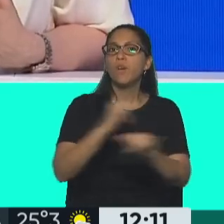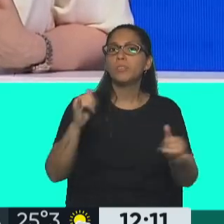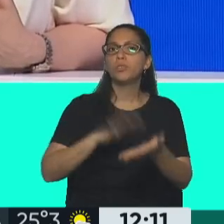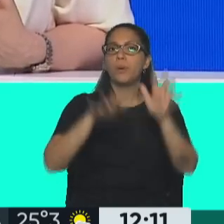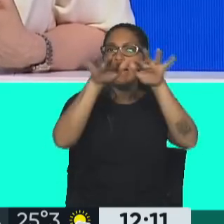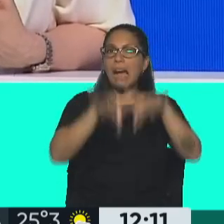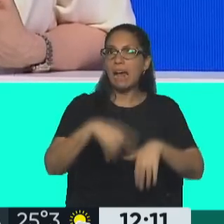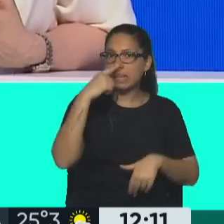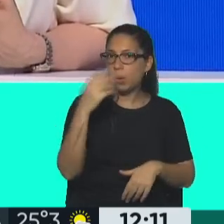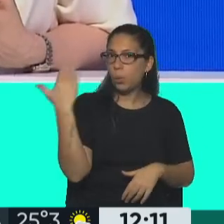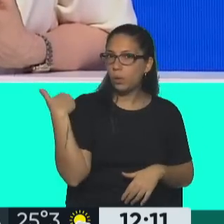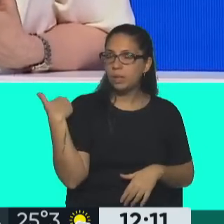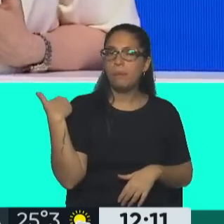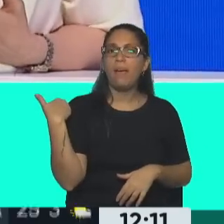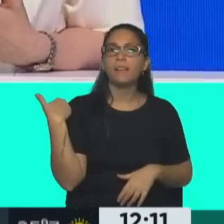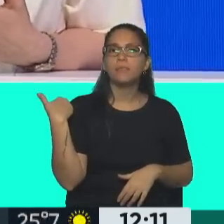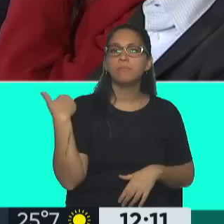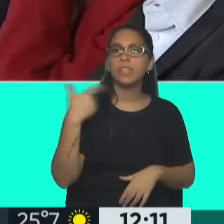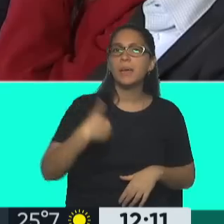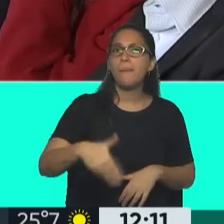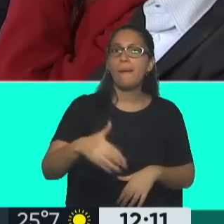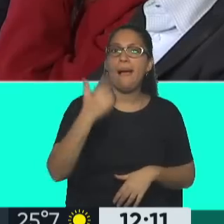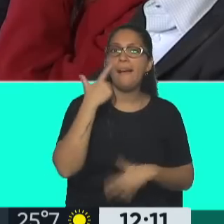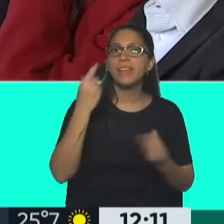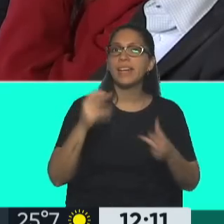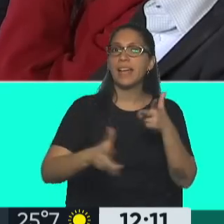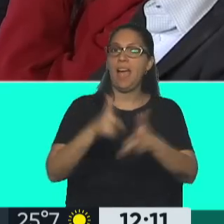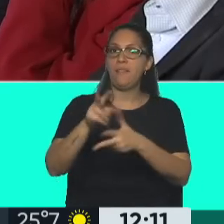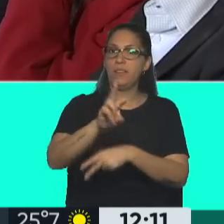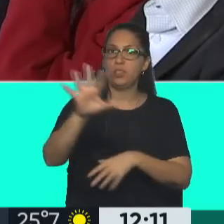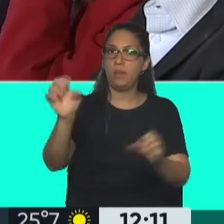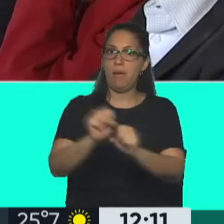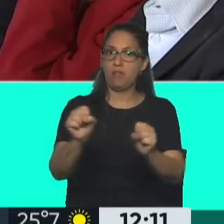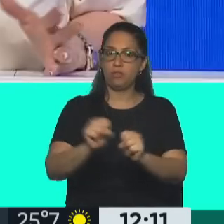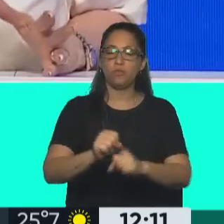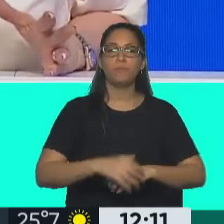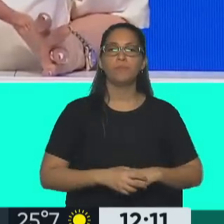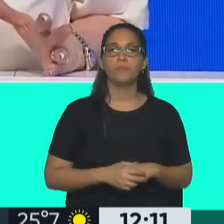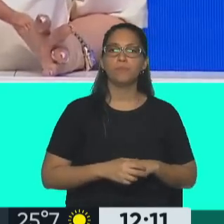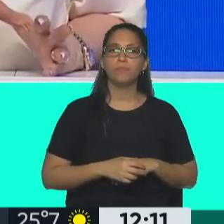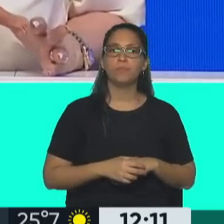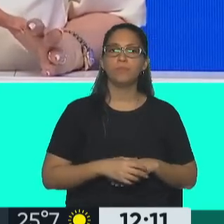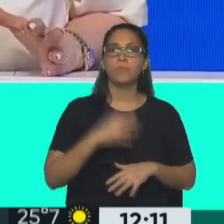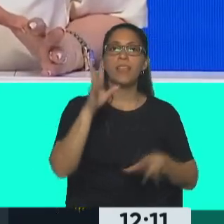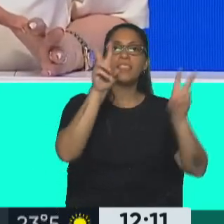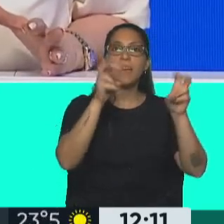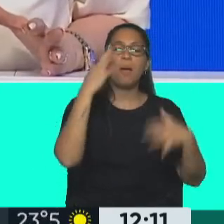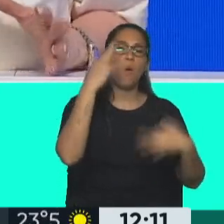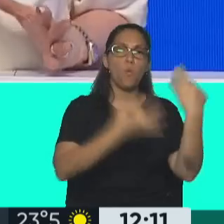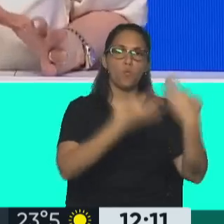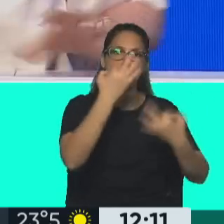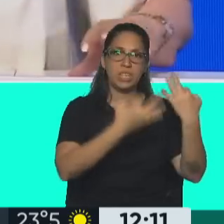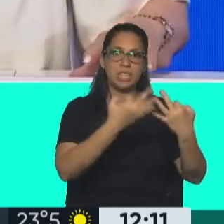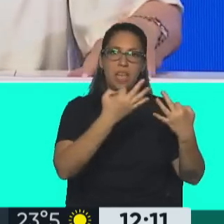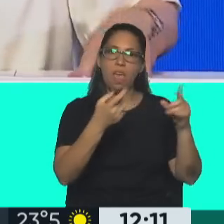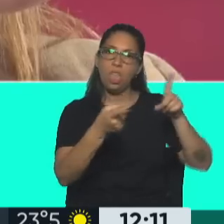carta y, bueno, de lo que se espera haga referencia a la vicepresidenta el 25 de mayo. Por un lado, la justicia y la